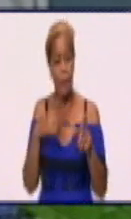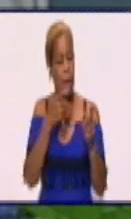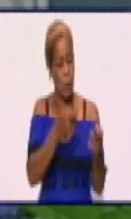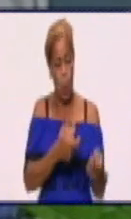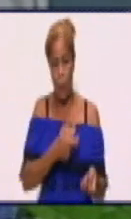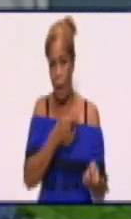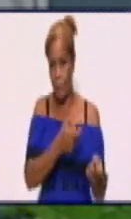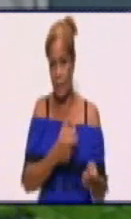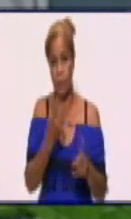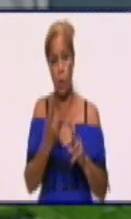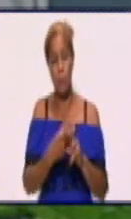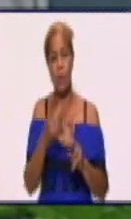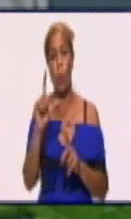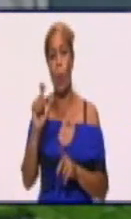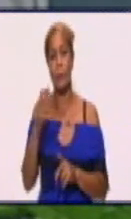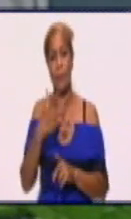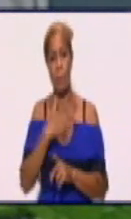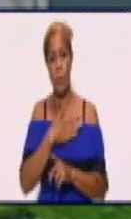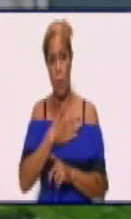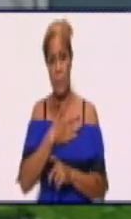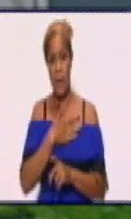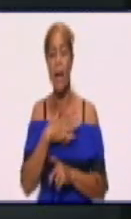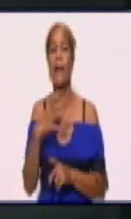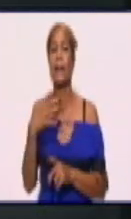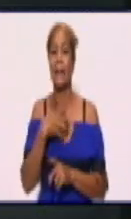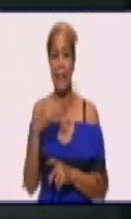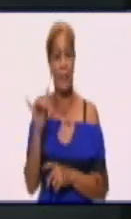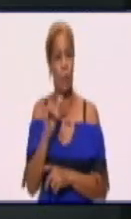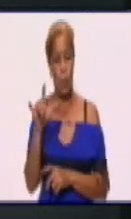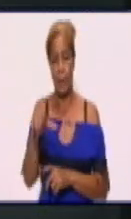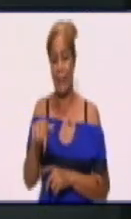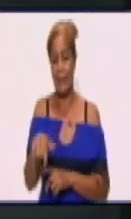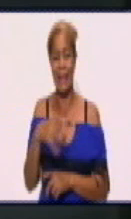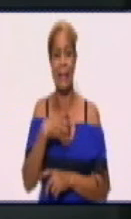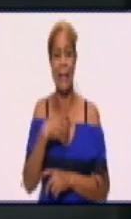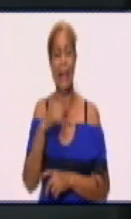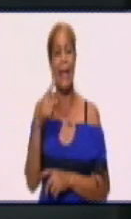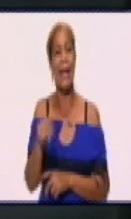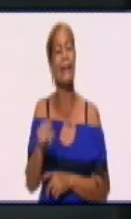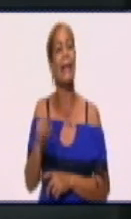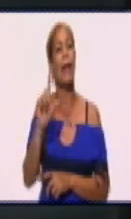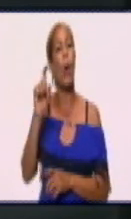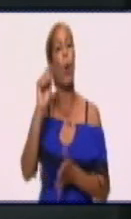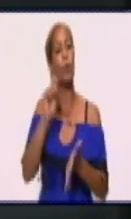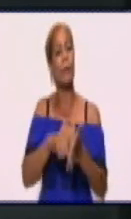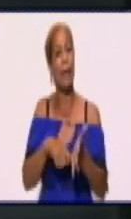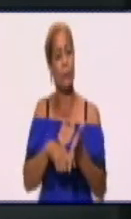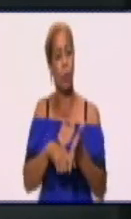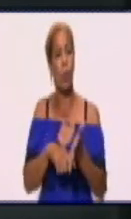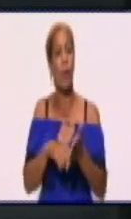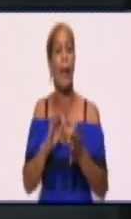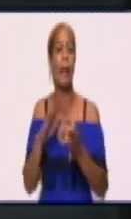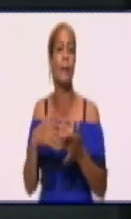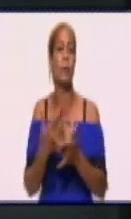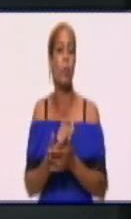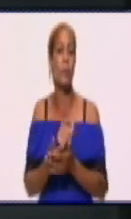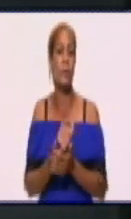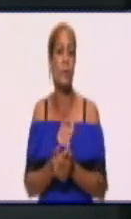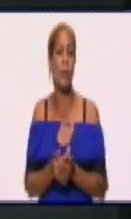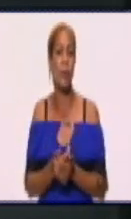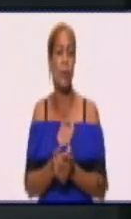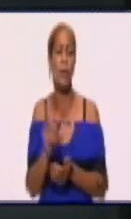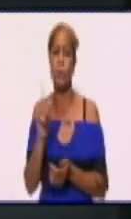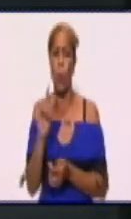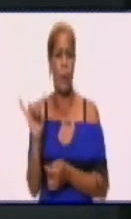trabajadores por cuenta propia tienen que tener este contrato por supuesto lo que en este caso es no es el caso de las empresas